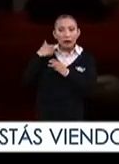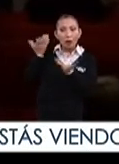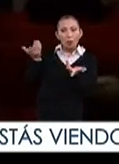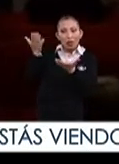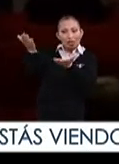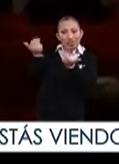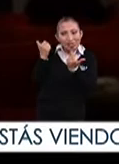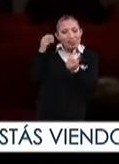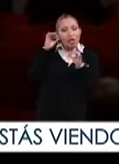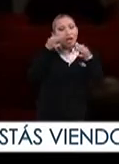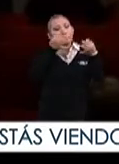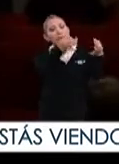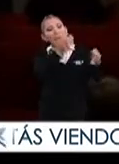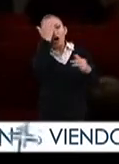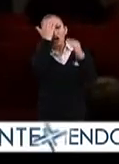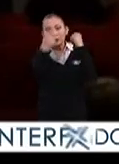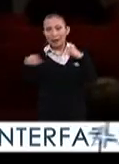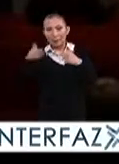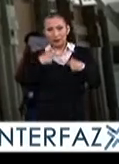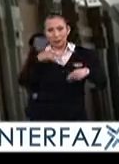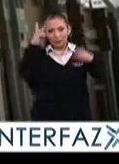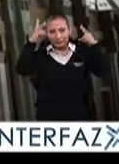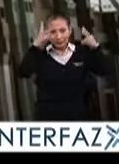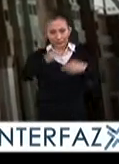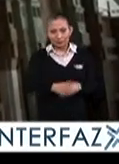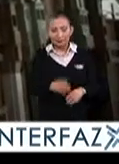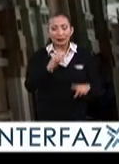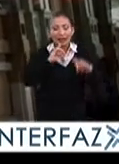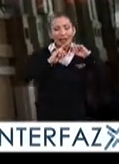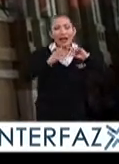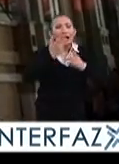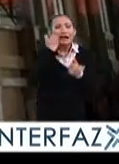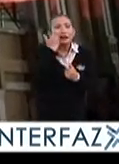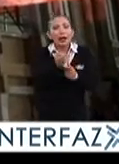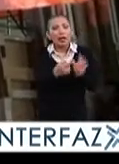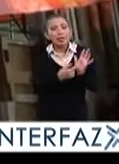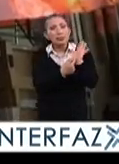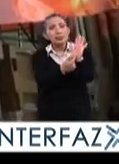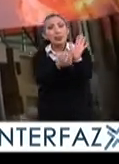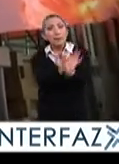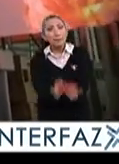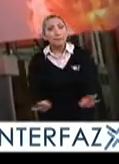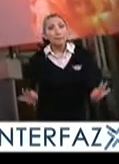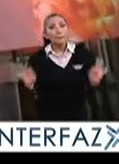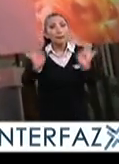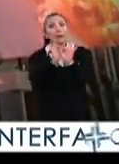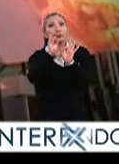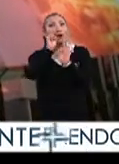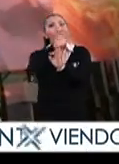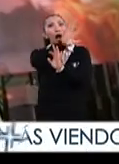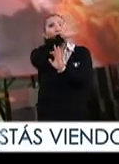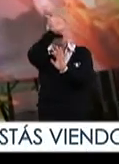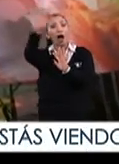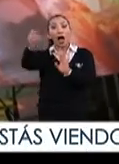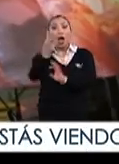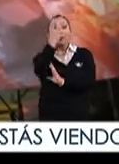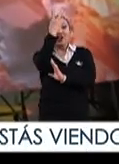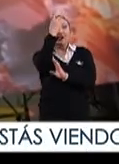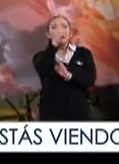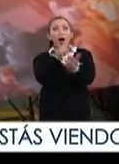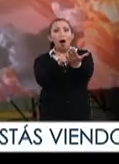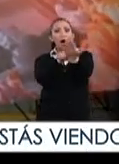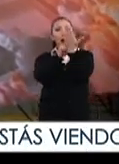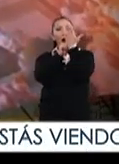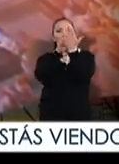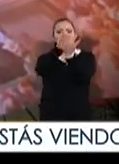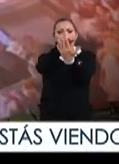hacer atractivo el conocimiento a sus visitantes. Diálogo que busca resaltar la importancia de recrear un modelo tridimensional de